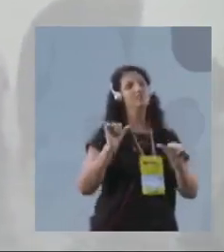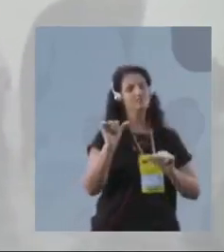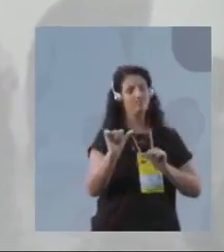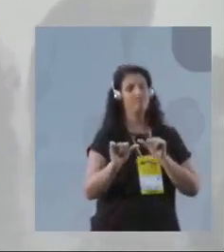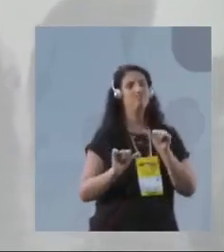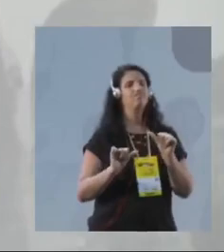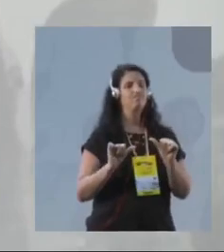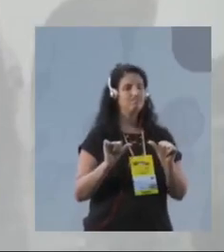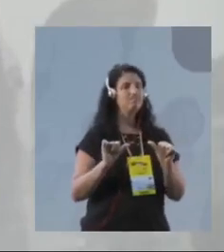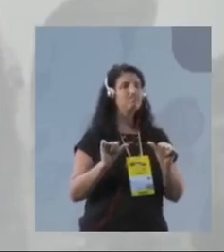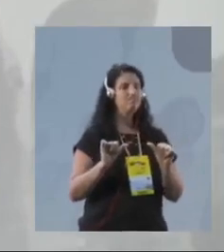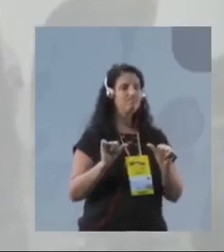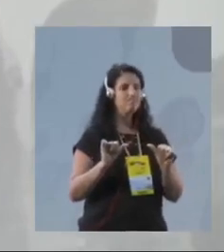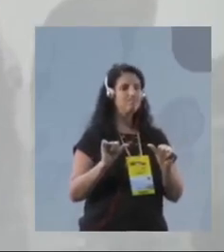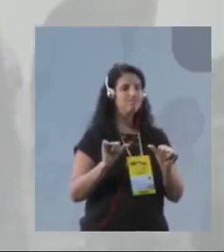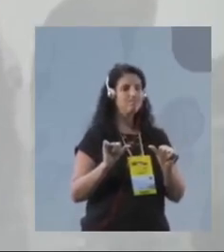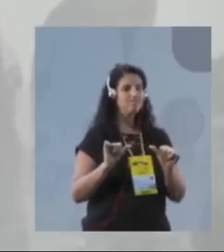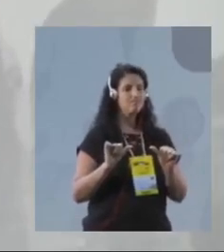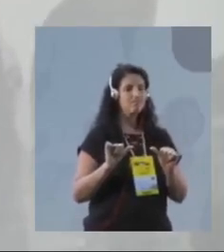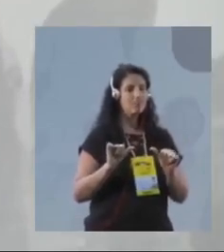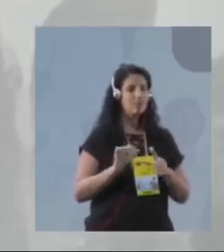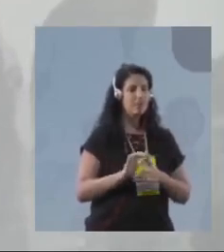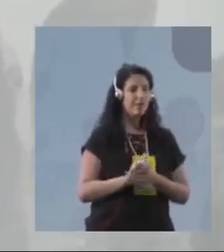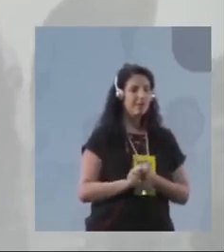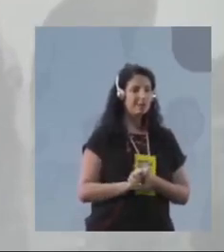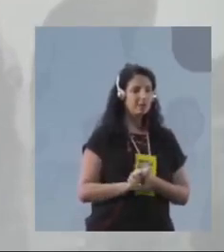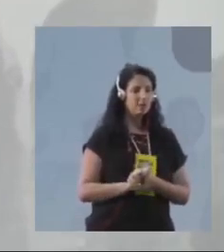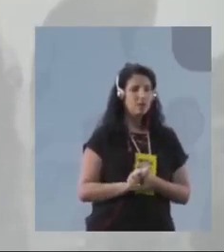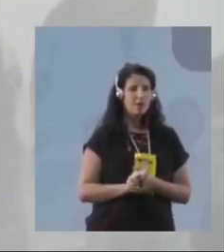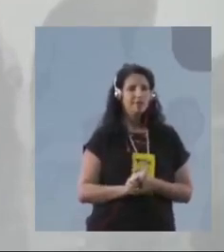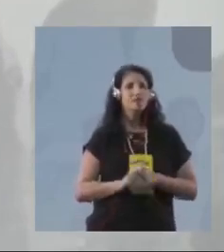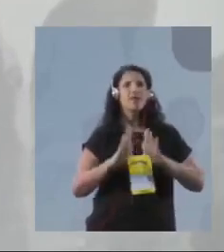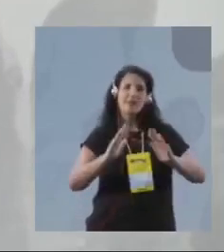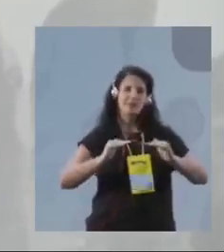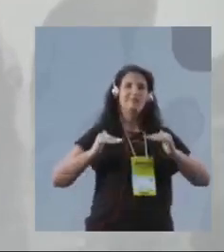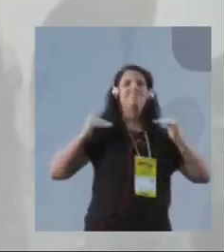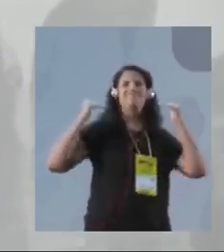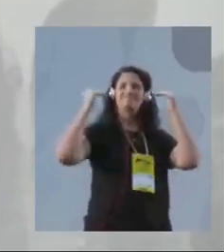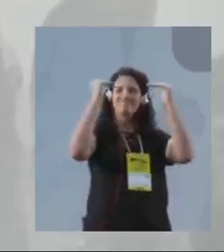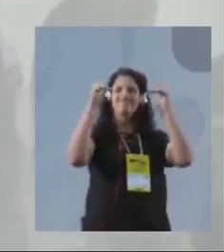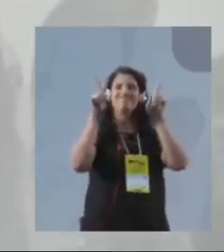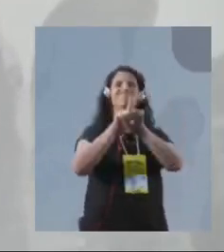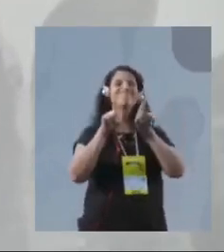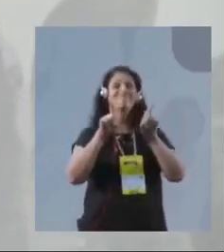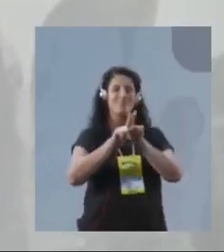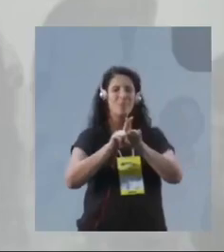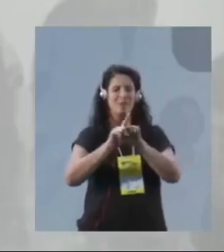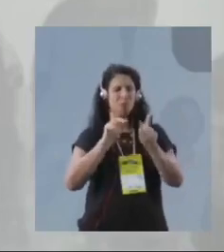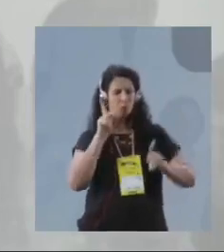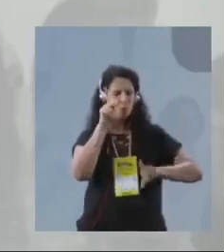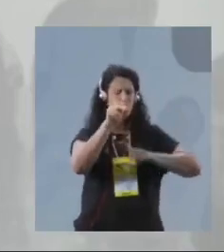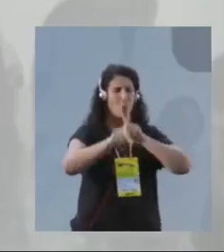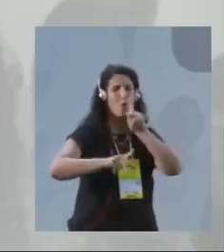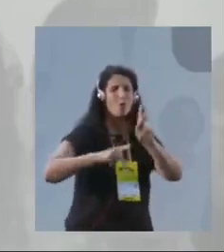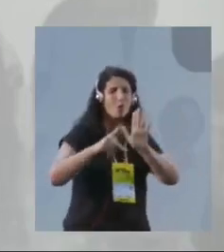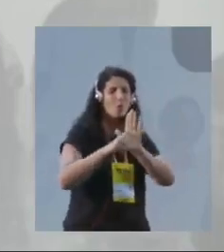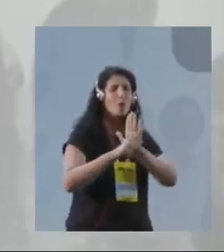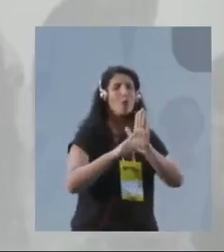de liberación, de emancipación de nuestros pueblos. Profundizar la